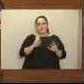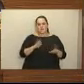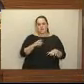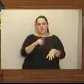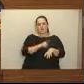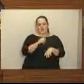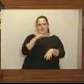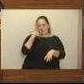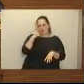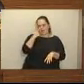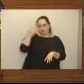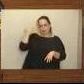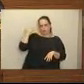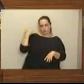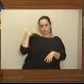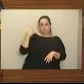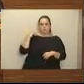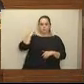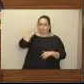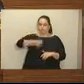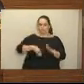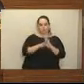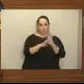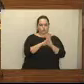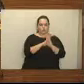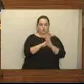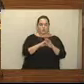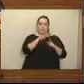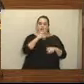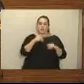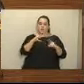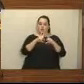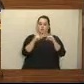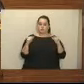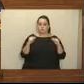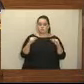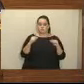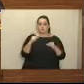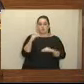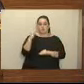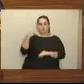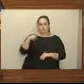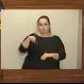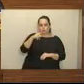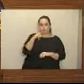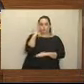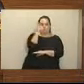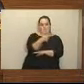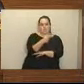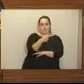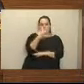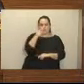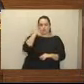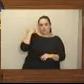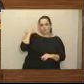años. Y esta comunidad, ustedes la llevan gobernando durante la mayor parte del tiempo de los últimos 30 años. Con lo cual, yo